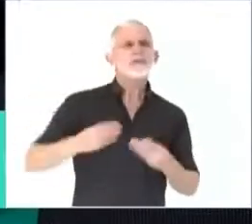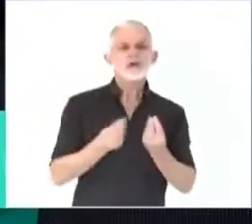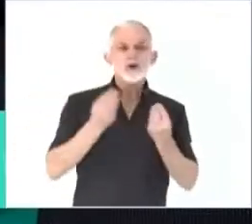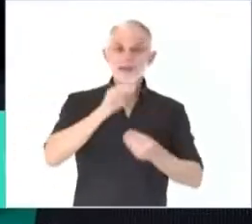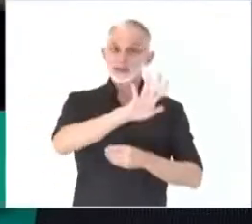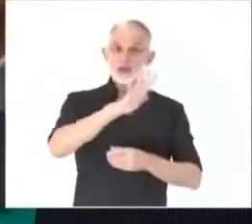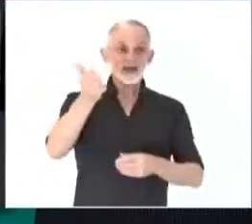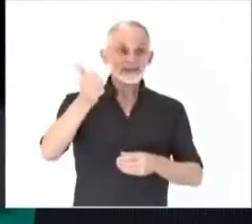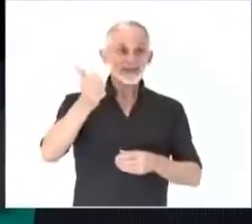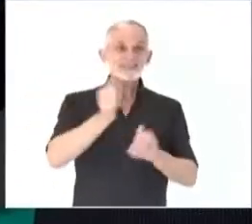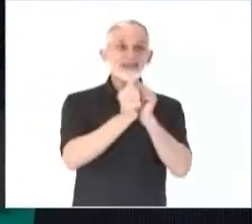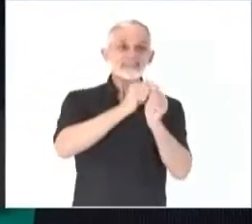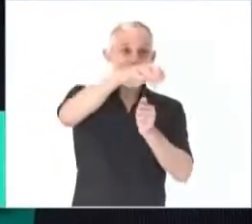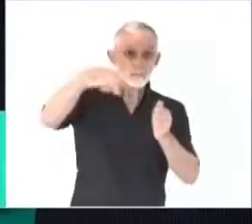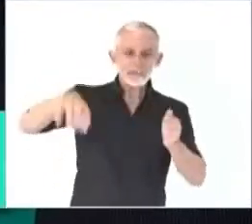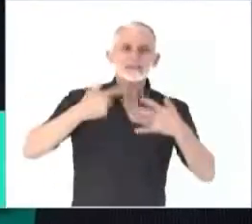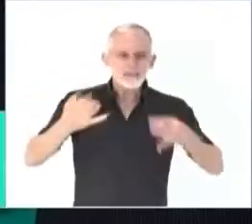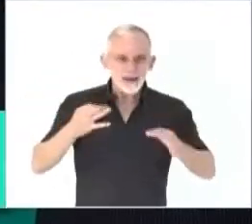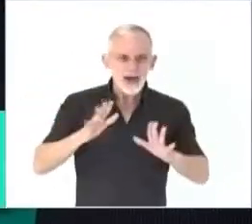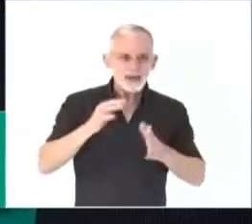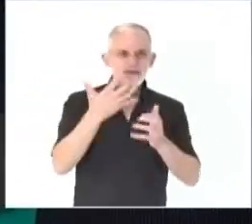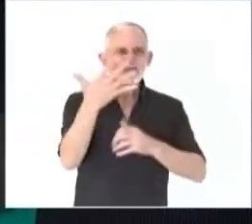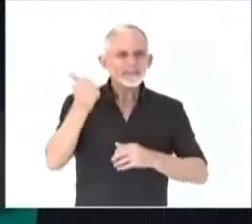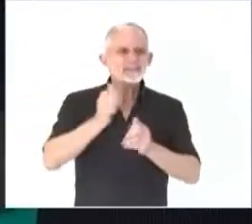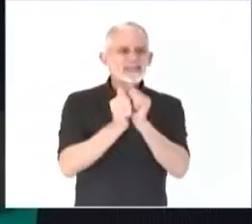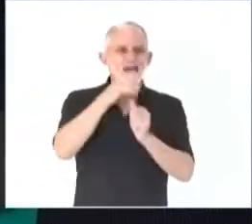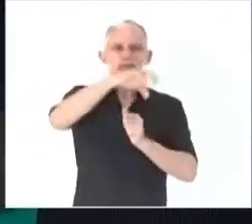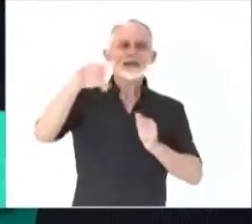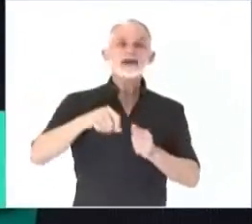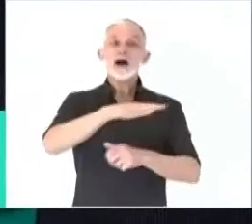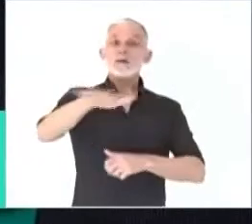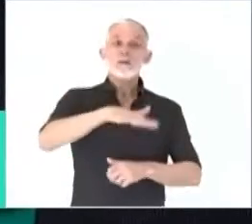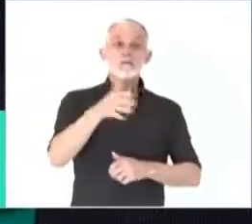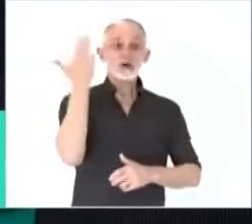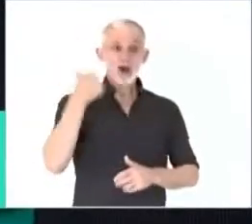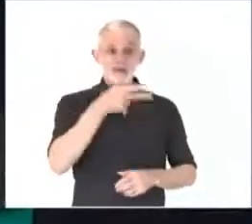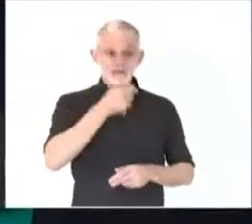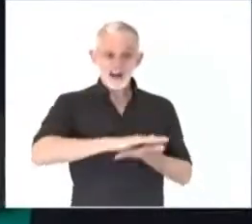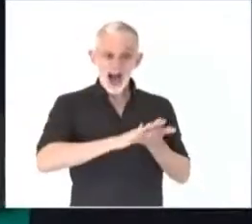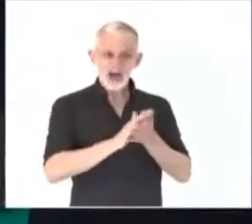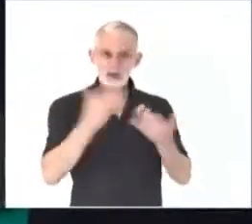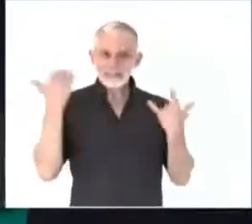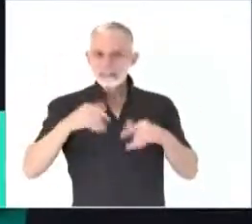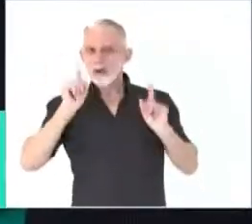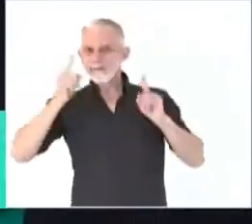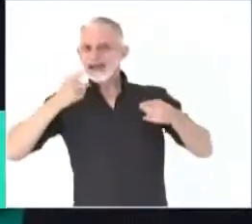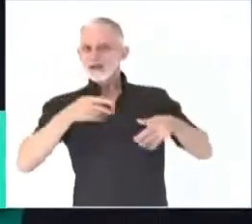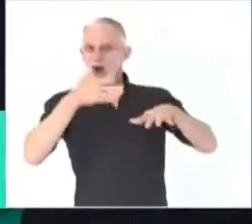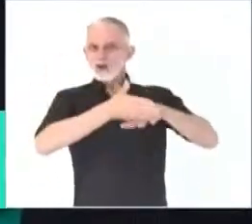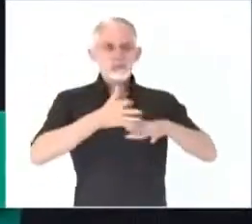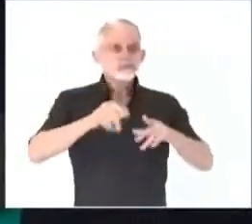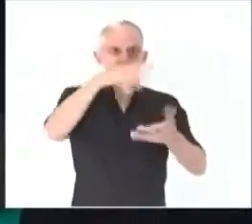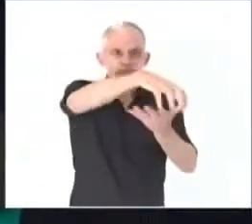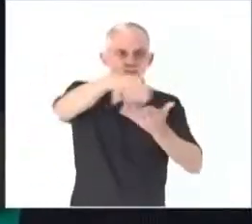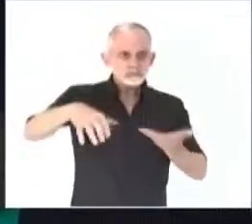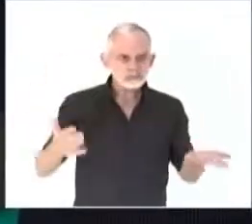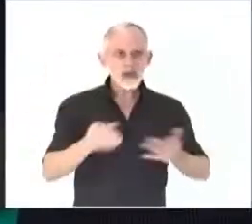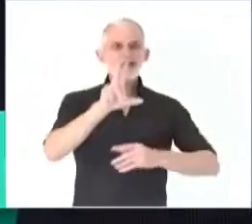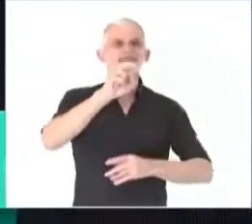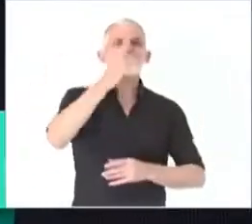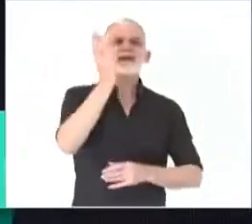56 empresas reales estén en barrios Donde antes no se podía entrar y tengas